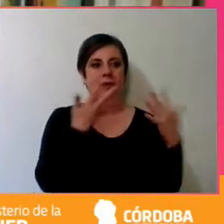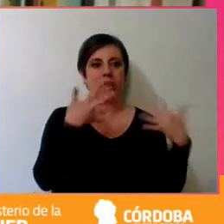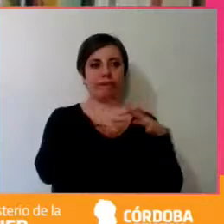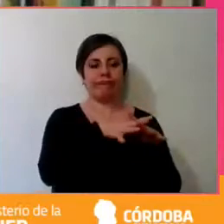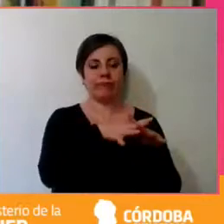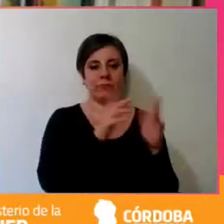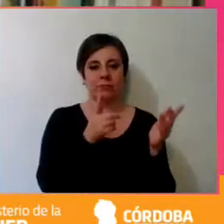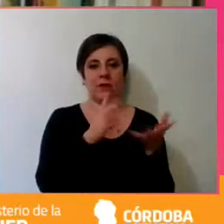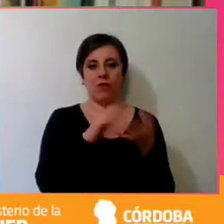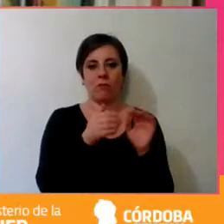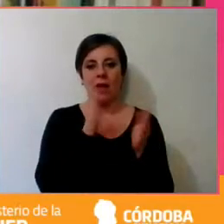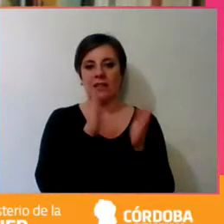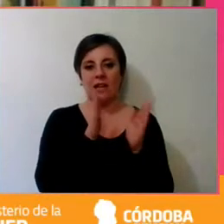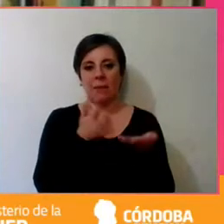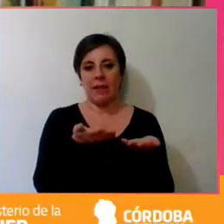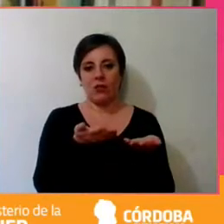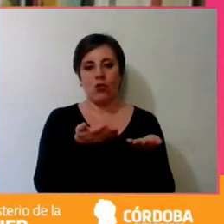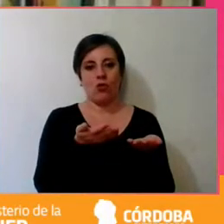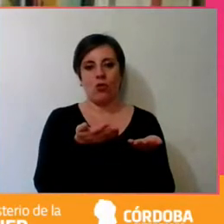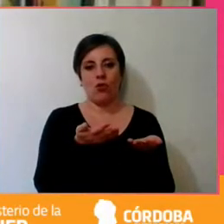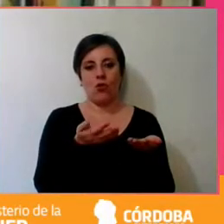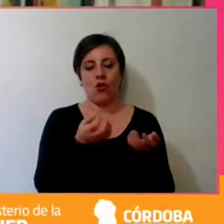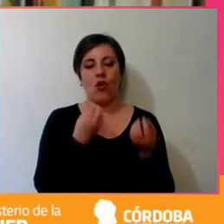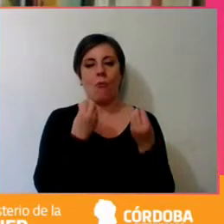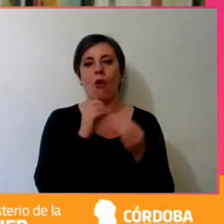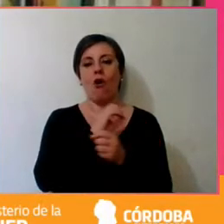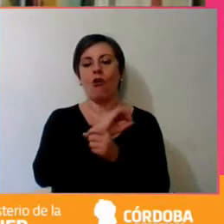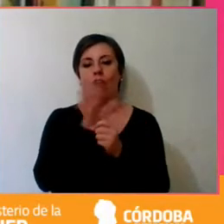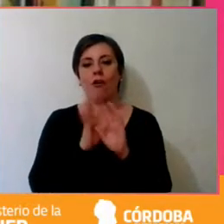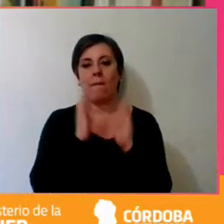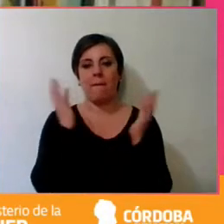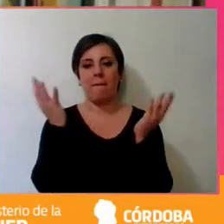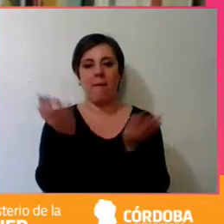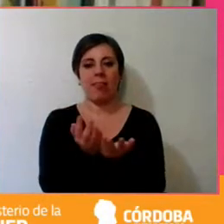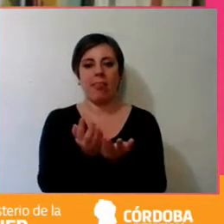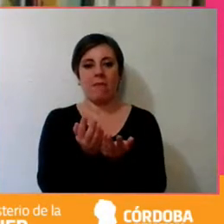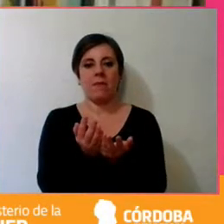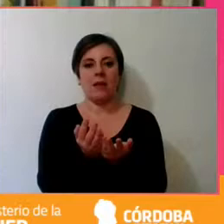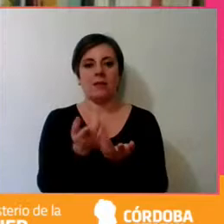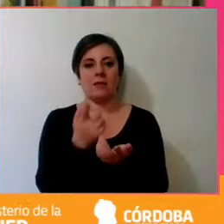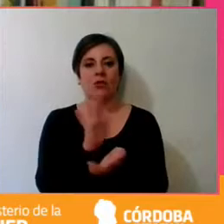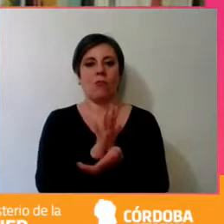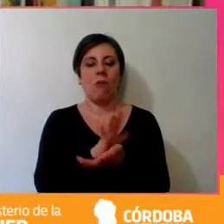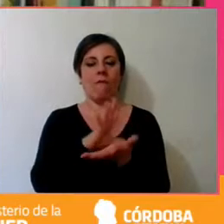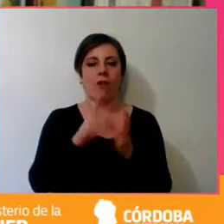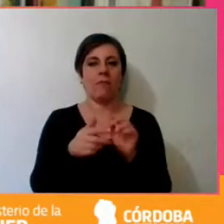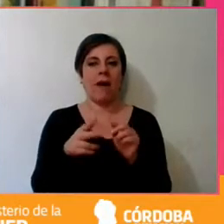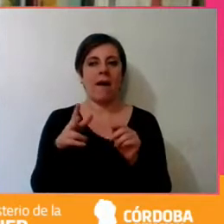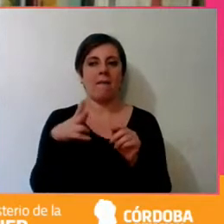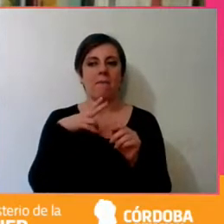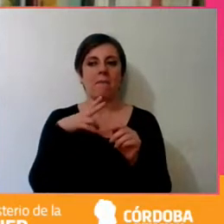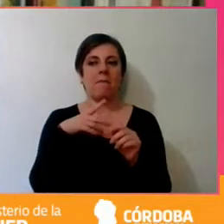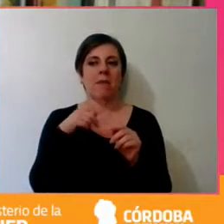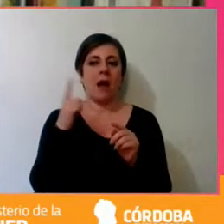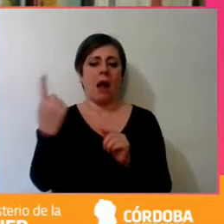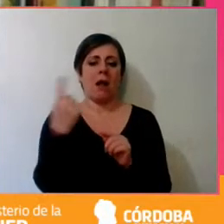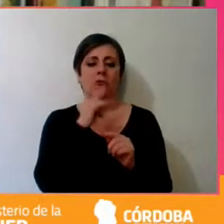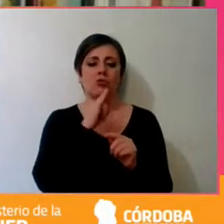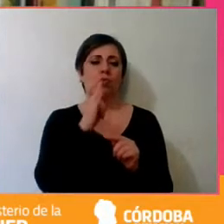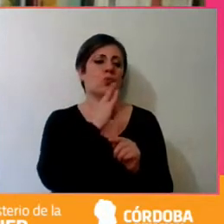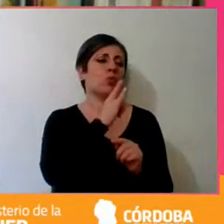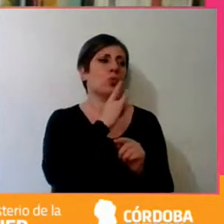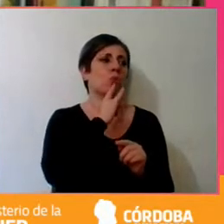de tratamiento de la pandemia han sido una vía de privatizar el riesgo, que cada quien se cuide, que cada quien